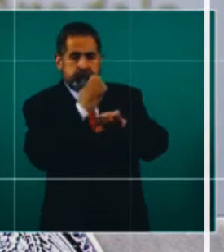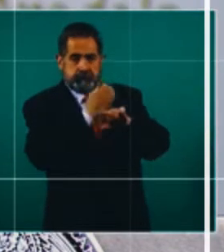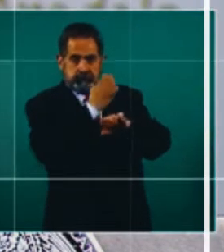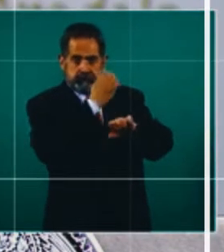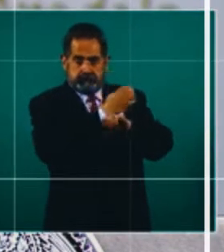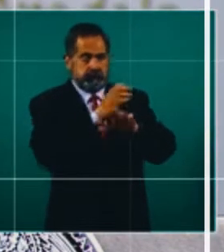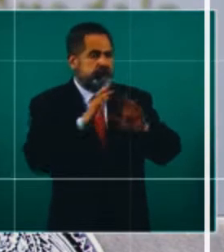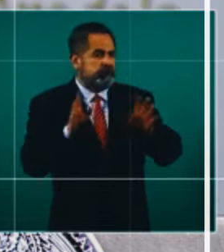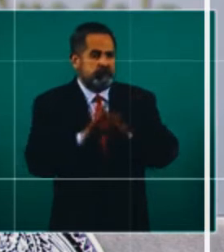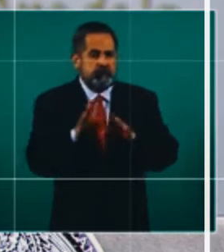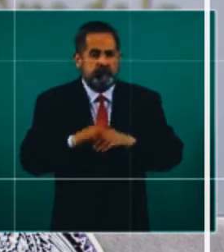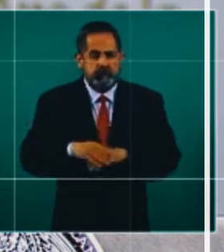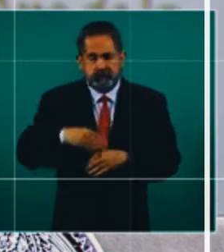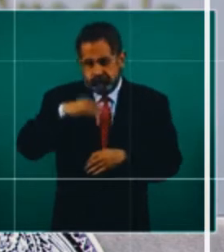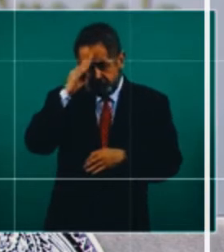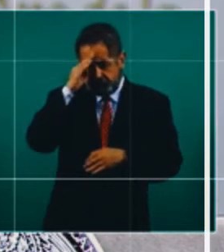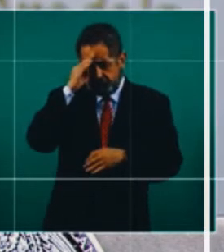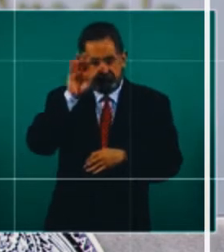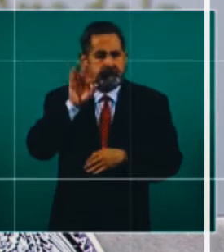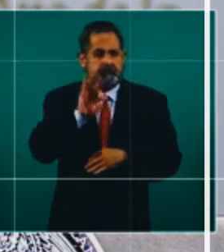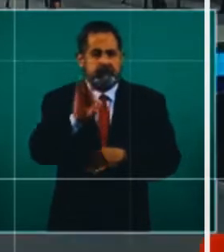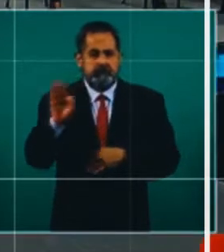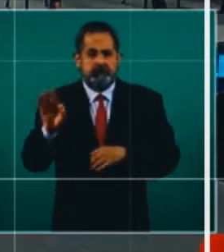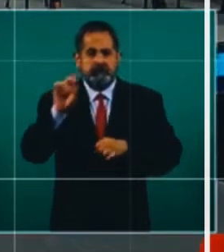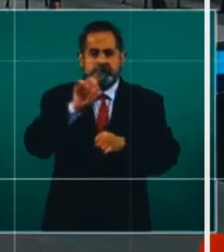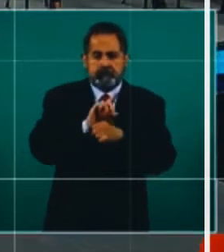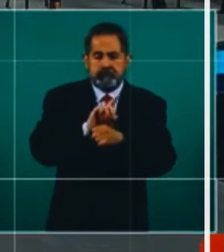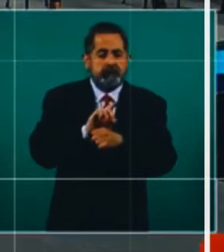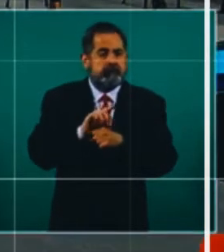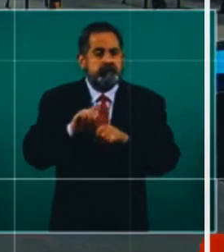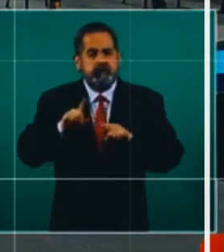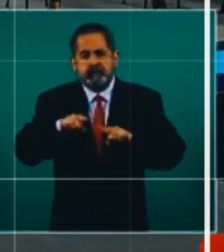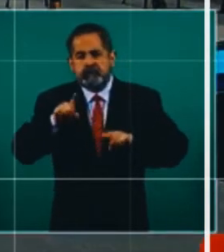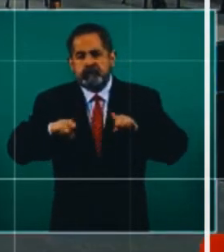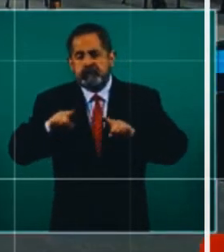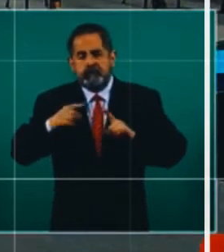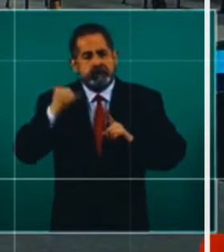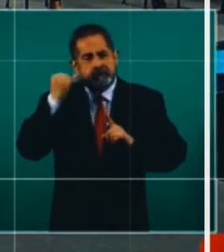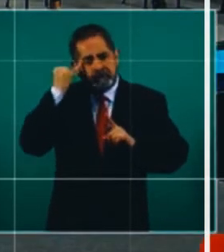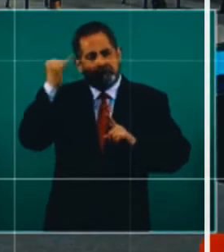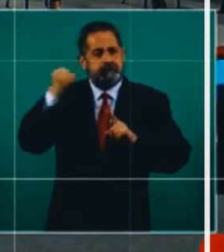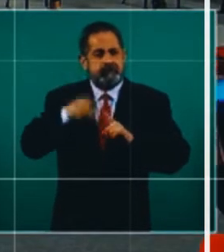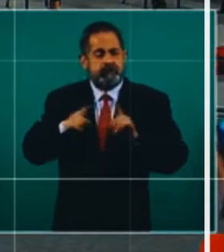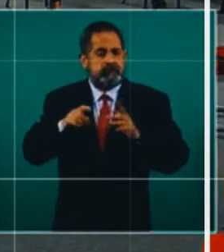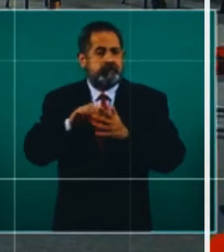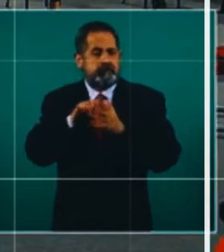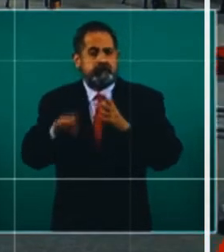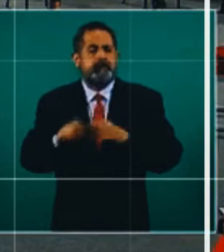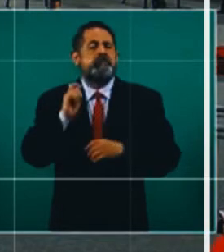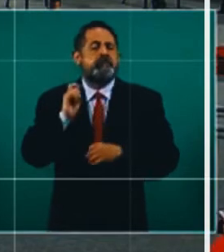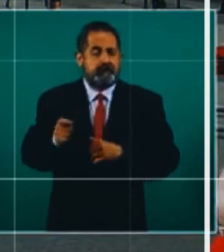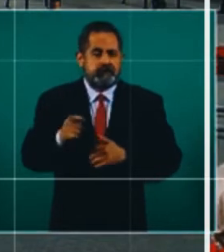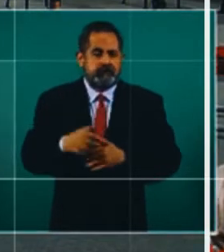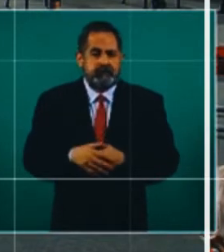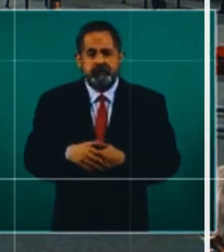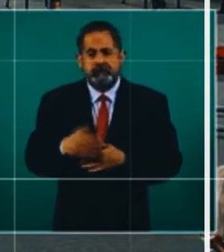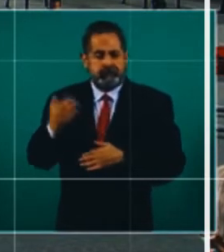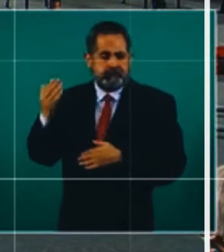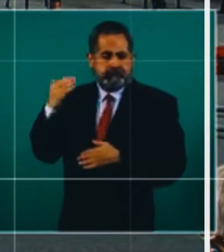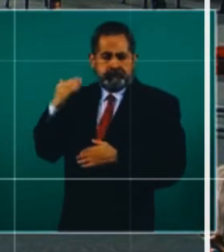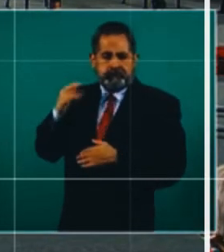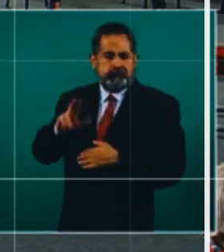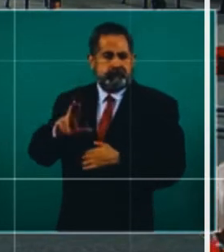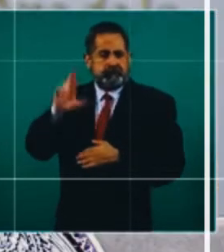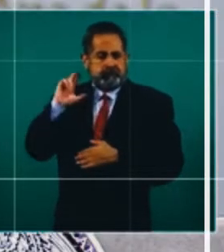federativas. Hemos establecido un calendario siguiendo varios criterios. Uno de ellos se resume, como lo explicamos el